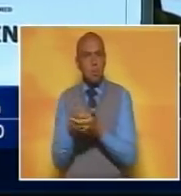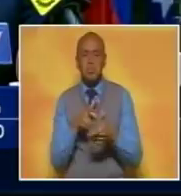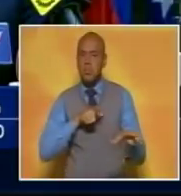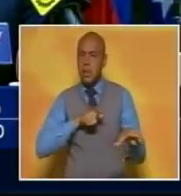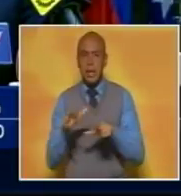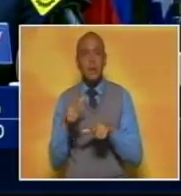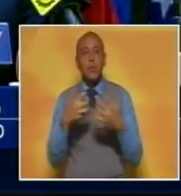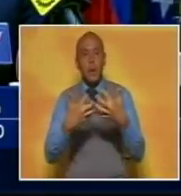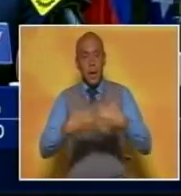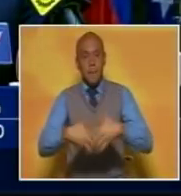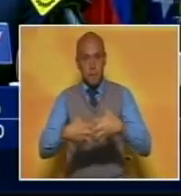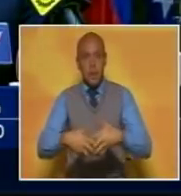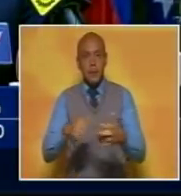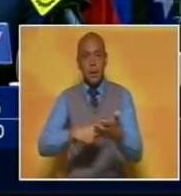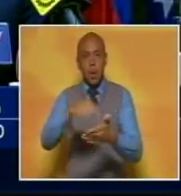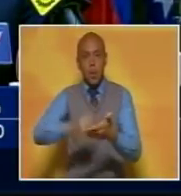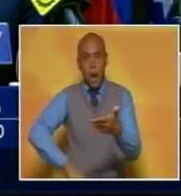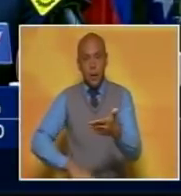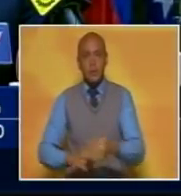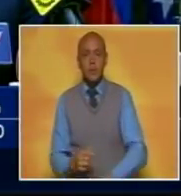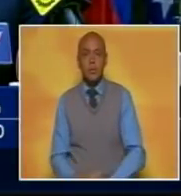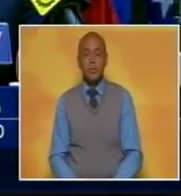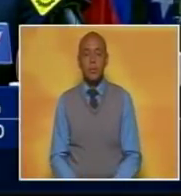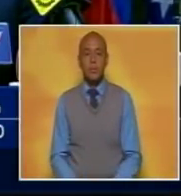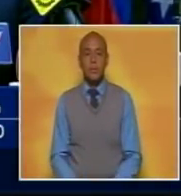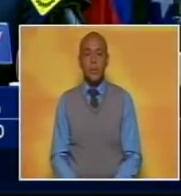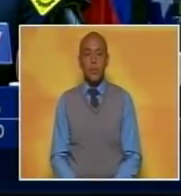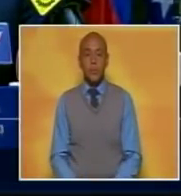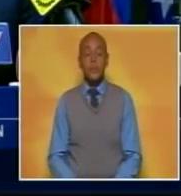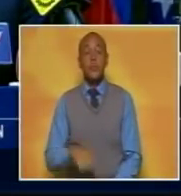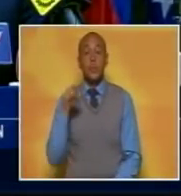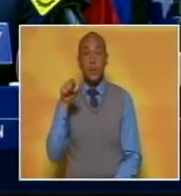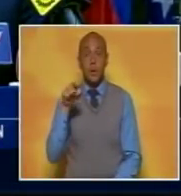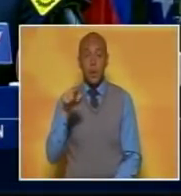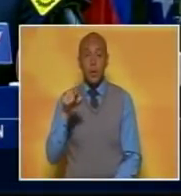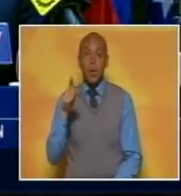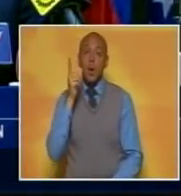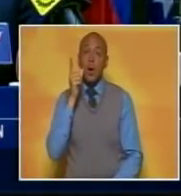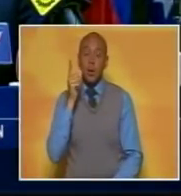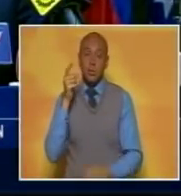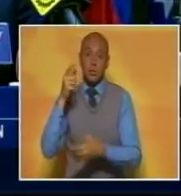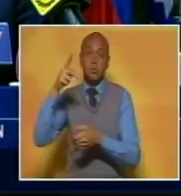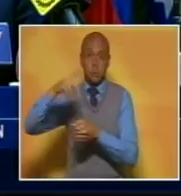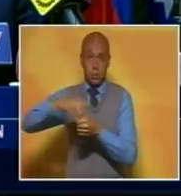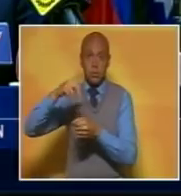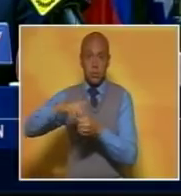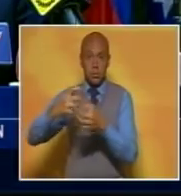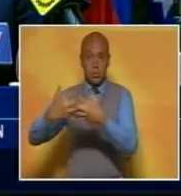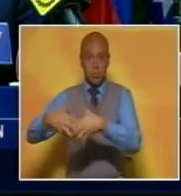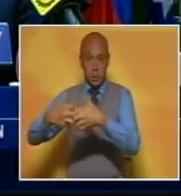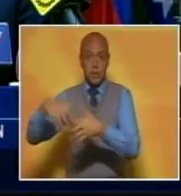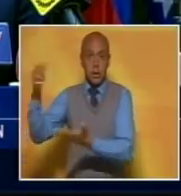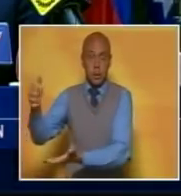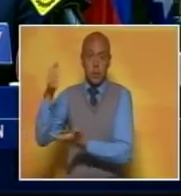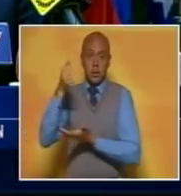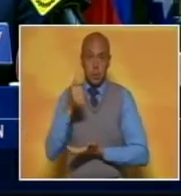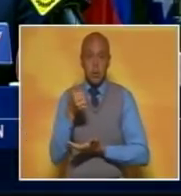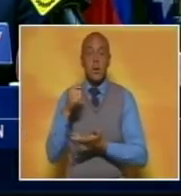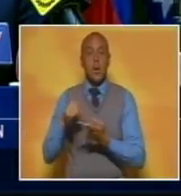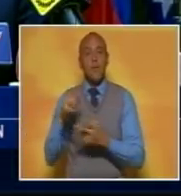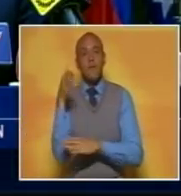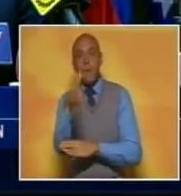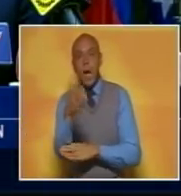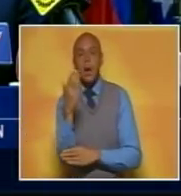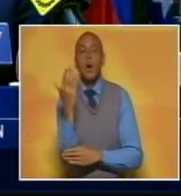empresas contratistas. Estos proveedores y contratistas de PDVSA fueron al mercado de